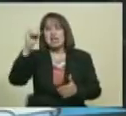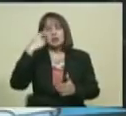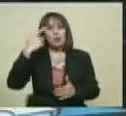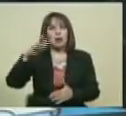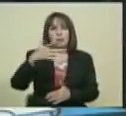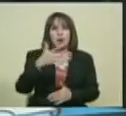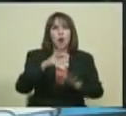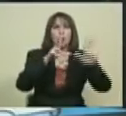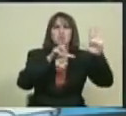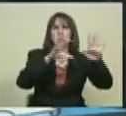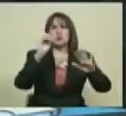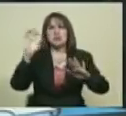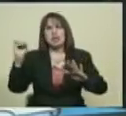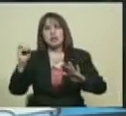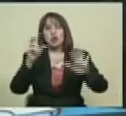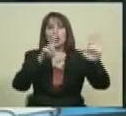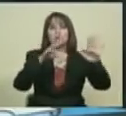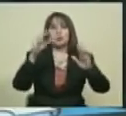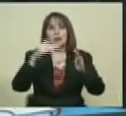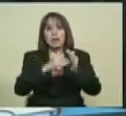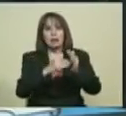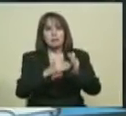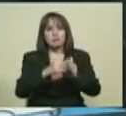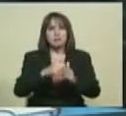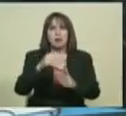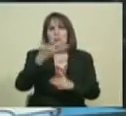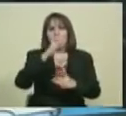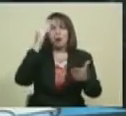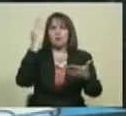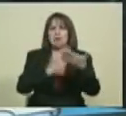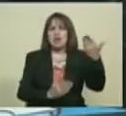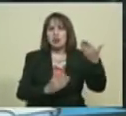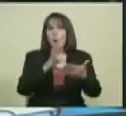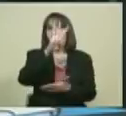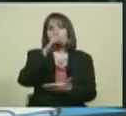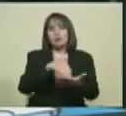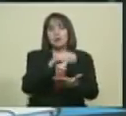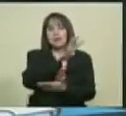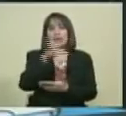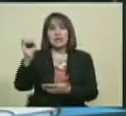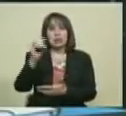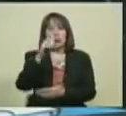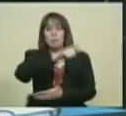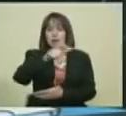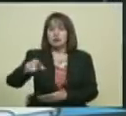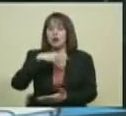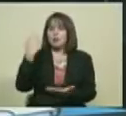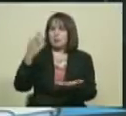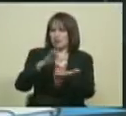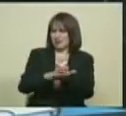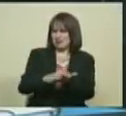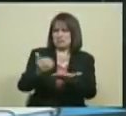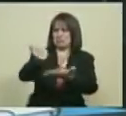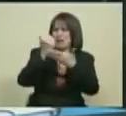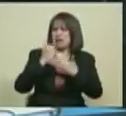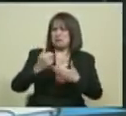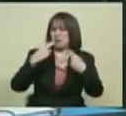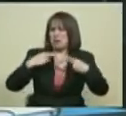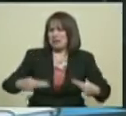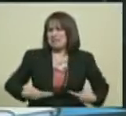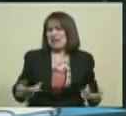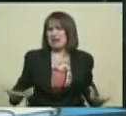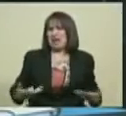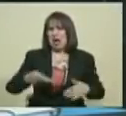perdón, 800 y 8.000, y que un punto intermedio son aproximadamente 4.500. Y si ni siquiera ayudan a Puerto Rico, que